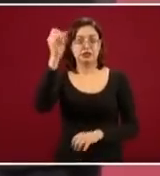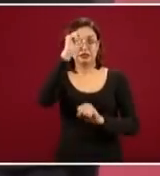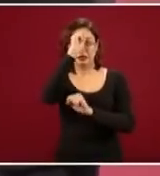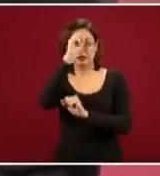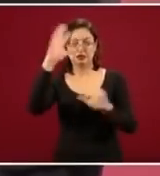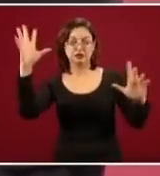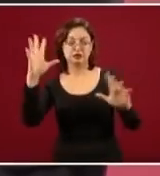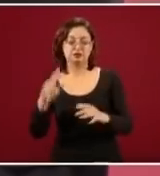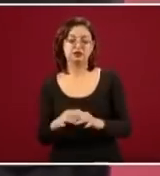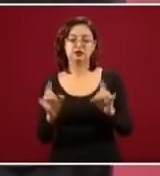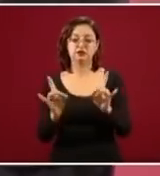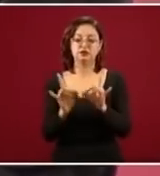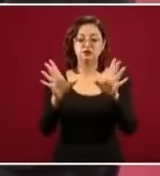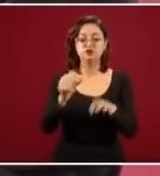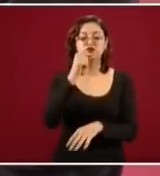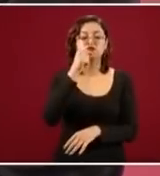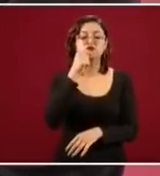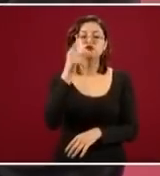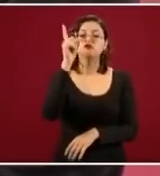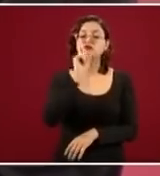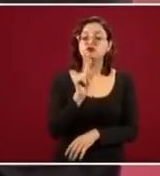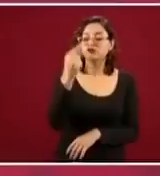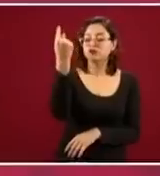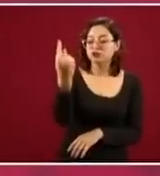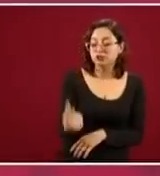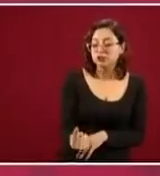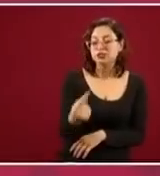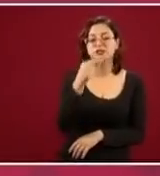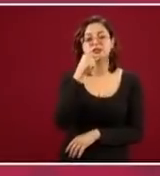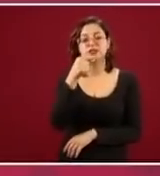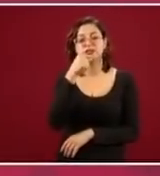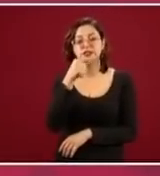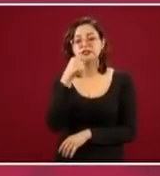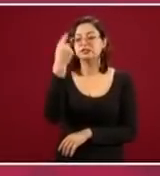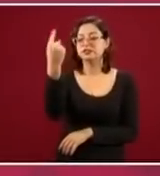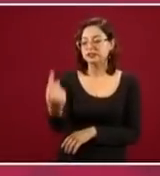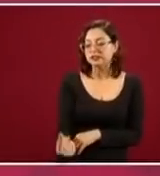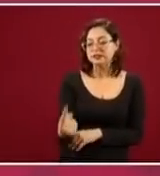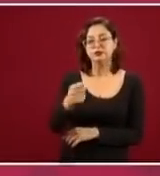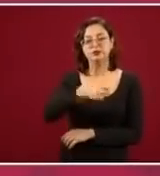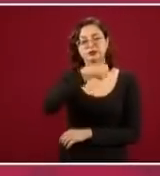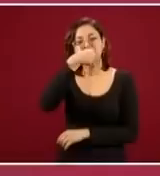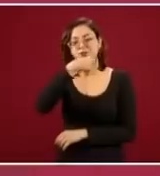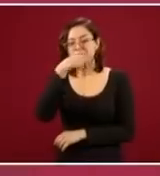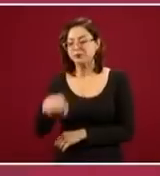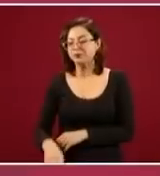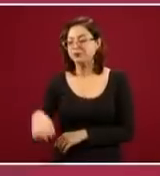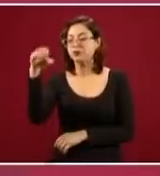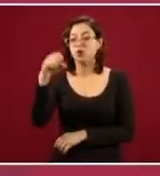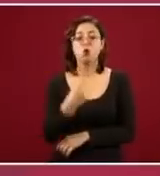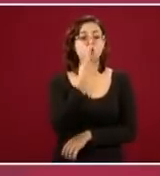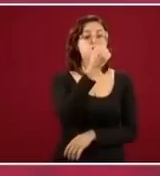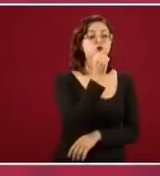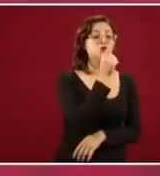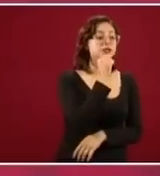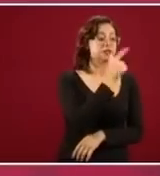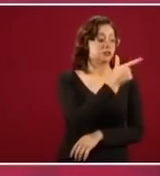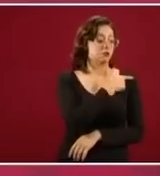pegando a una niña, a un niño, a un anciano. ¡No!